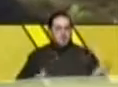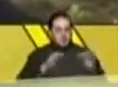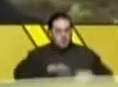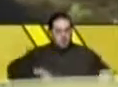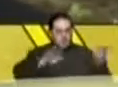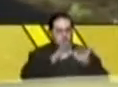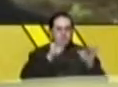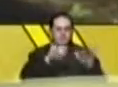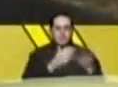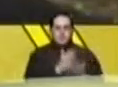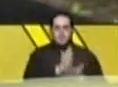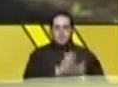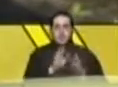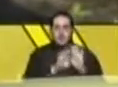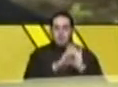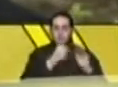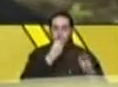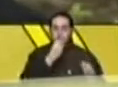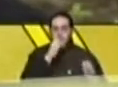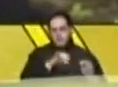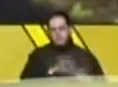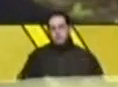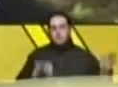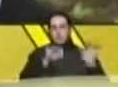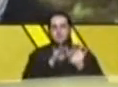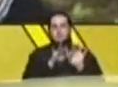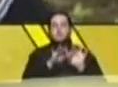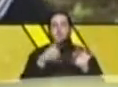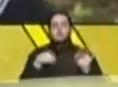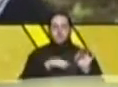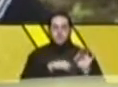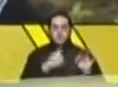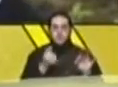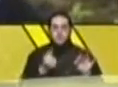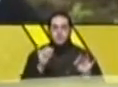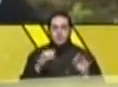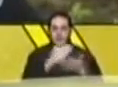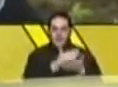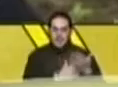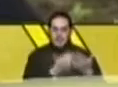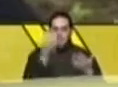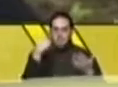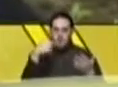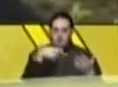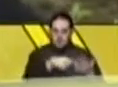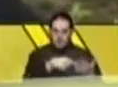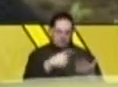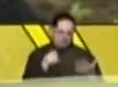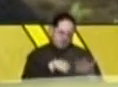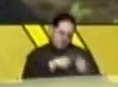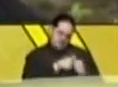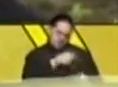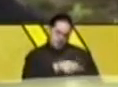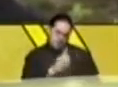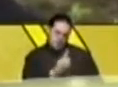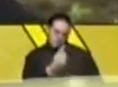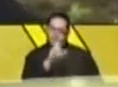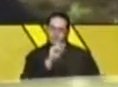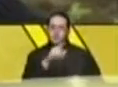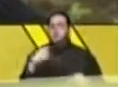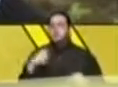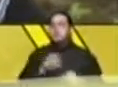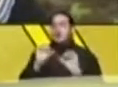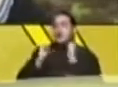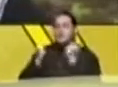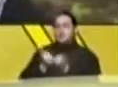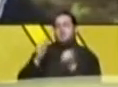nutrición, y nosotros, en vez de hacer un listado, nos remitimos al listado que prepara la Agencia Federal de Salud, ¿verdad? El